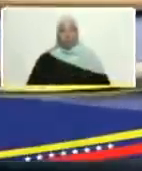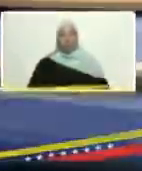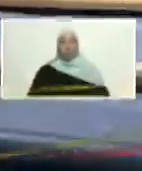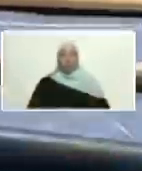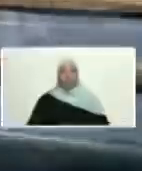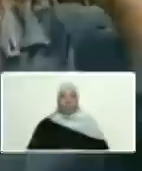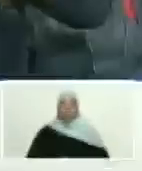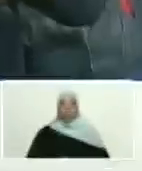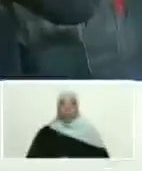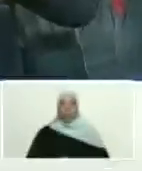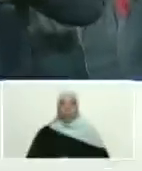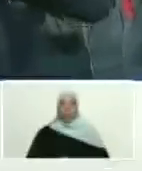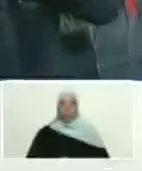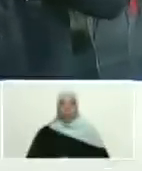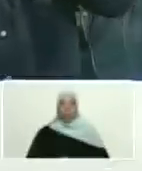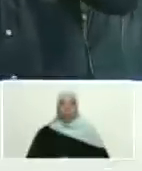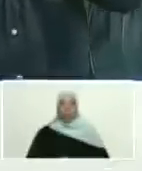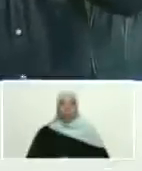camarada.